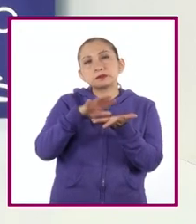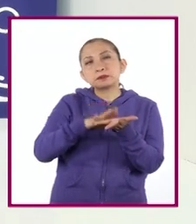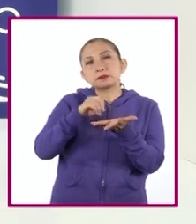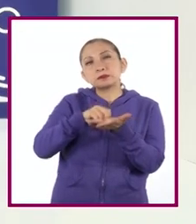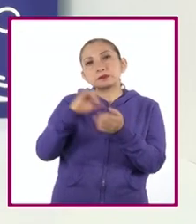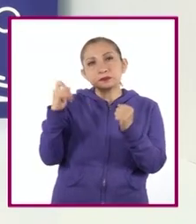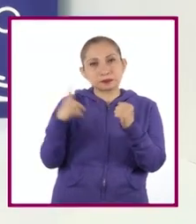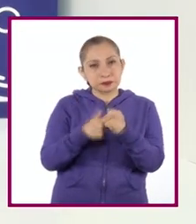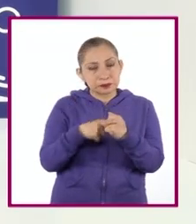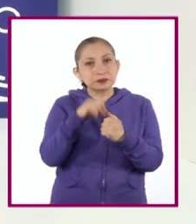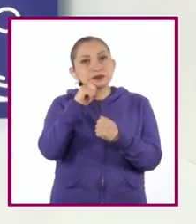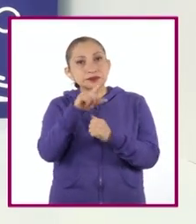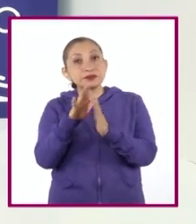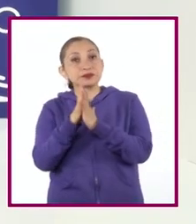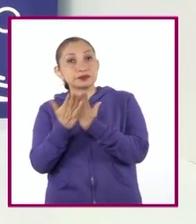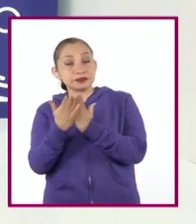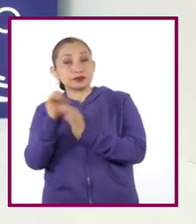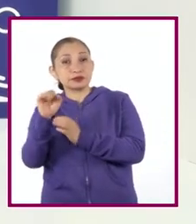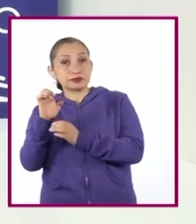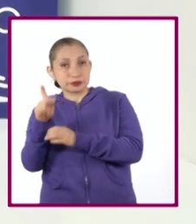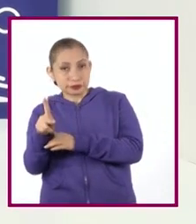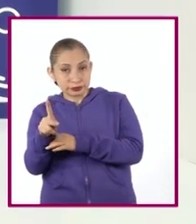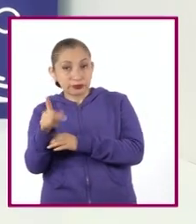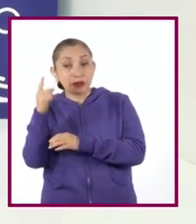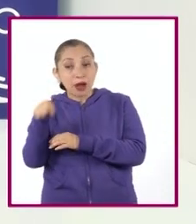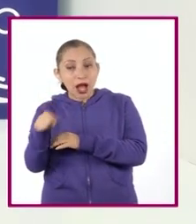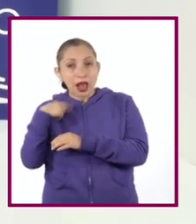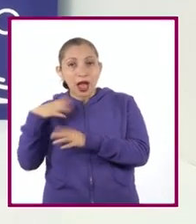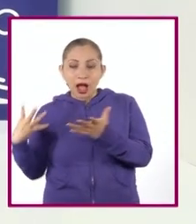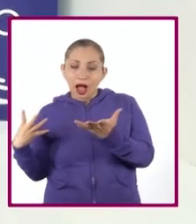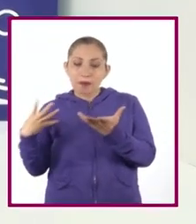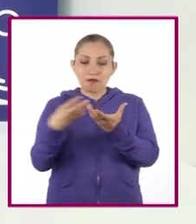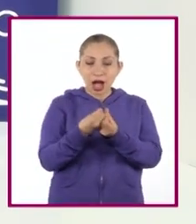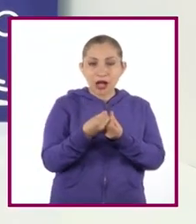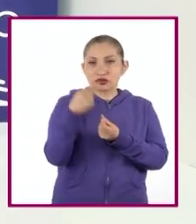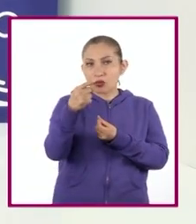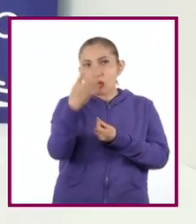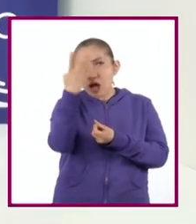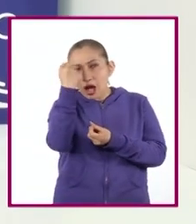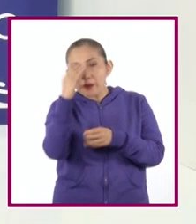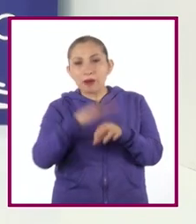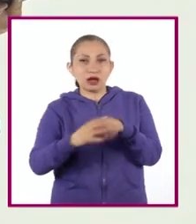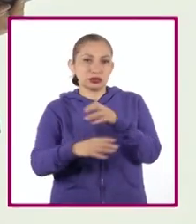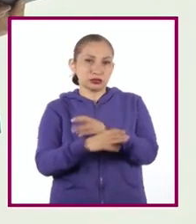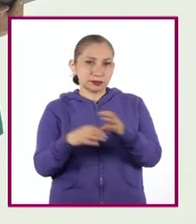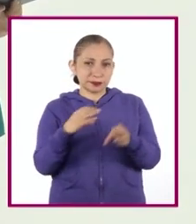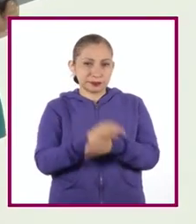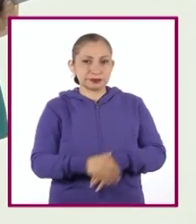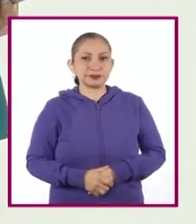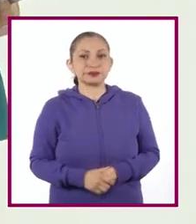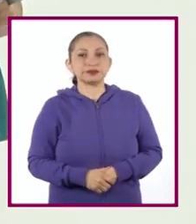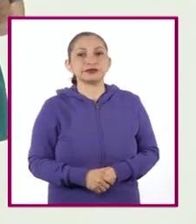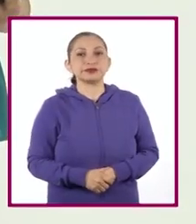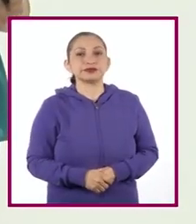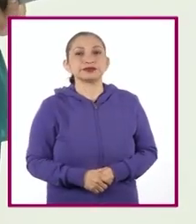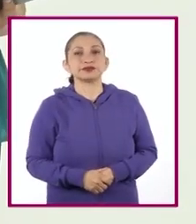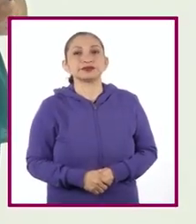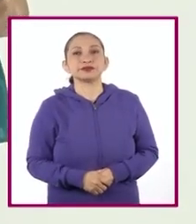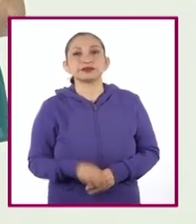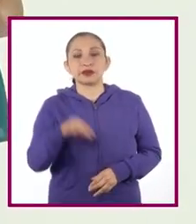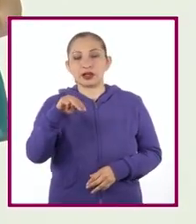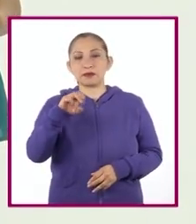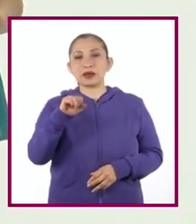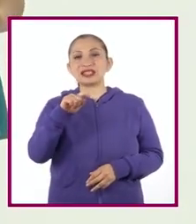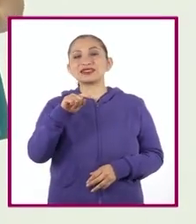anotaciones. También el libro de texto para que complementen su aprendizaje. El